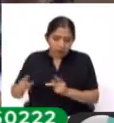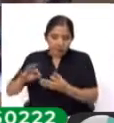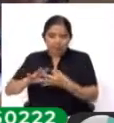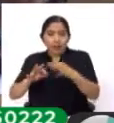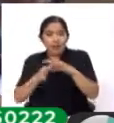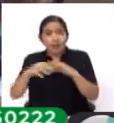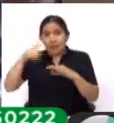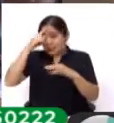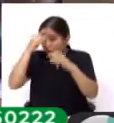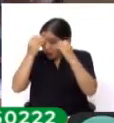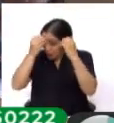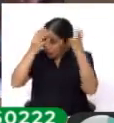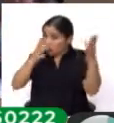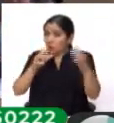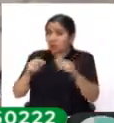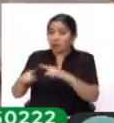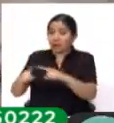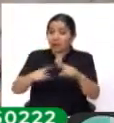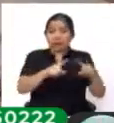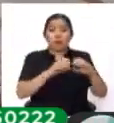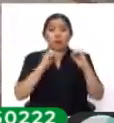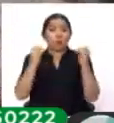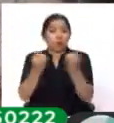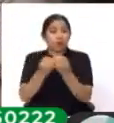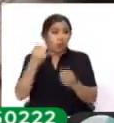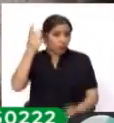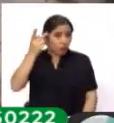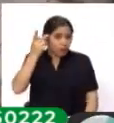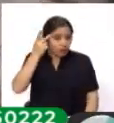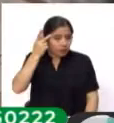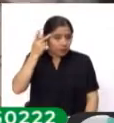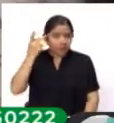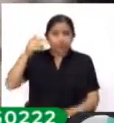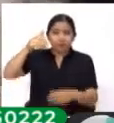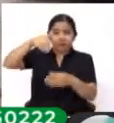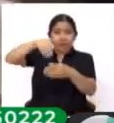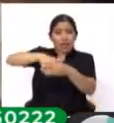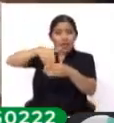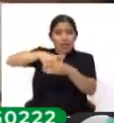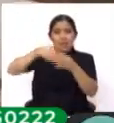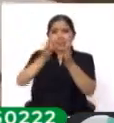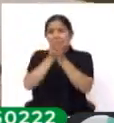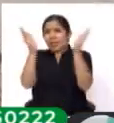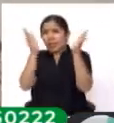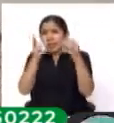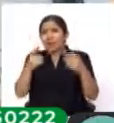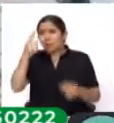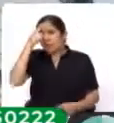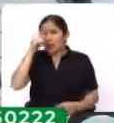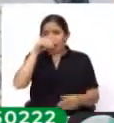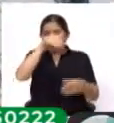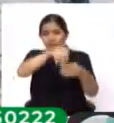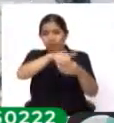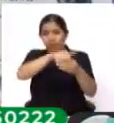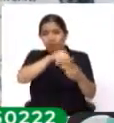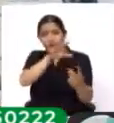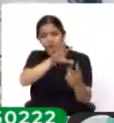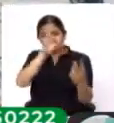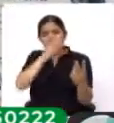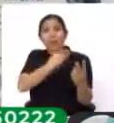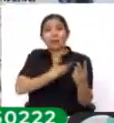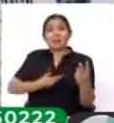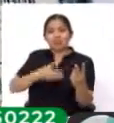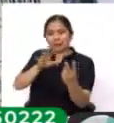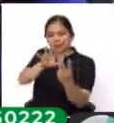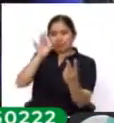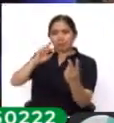que cumplan las organizaciones políticas. Las elecciones generales se convocarán para elegir al presidente y vicepresidente del Estado